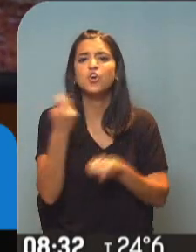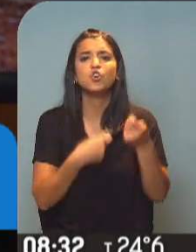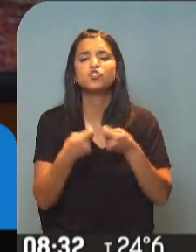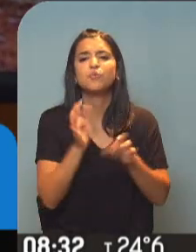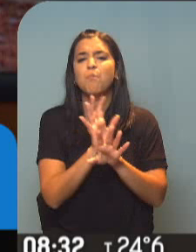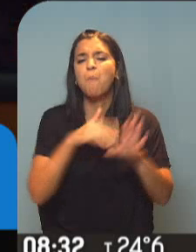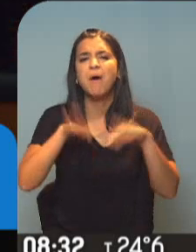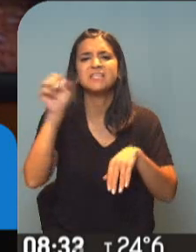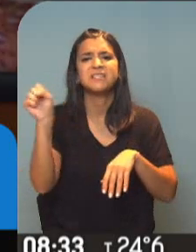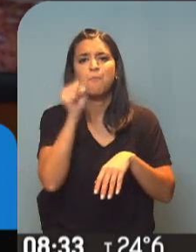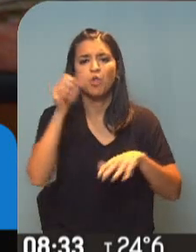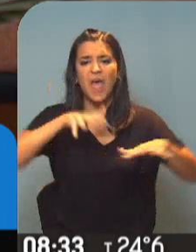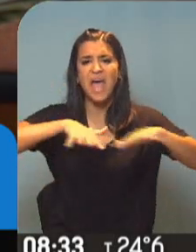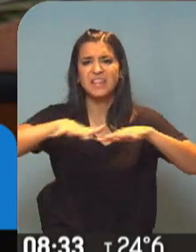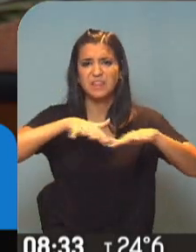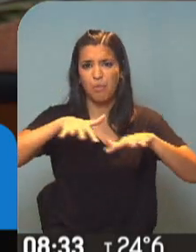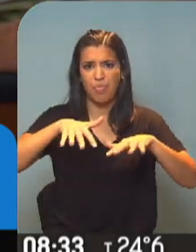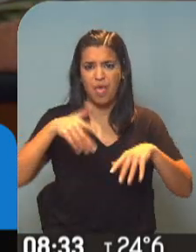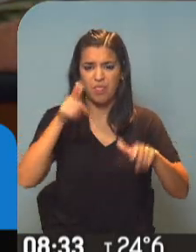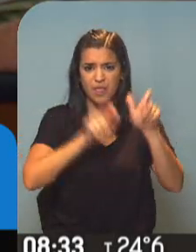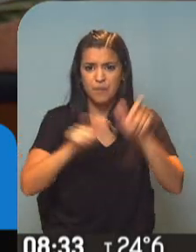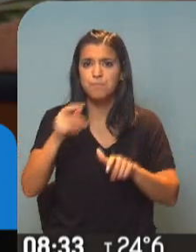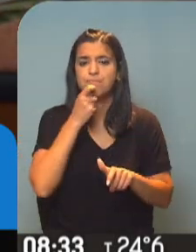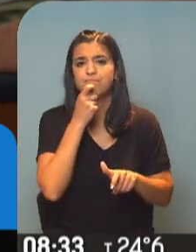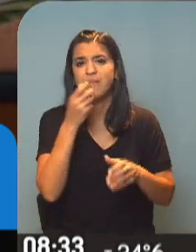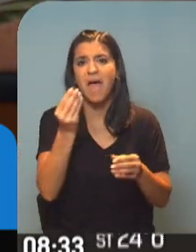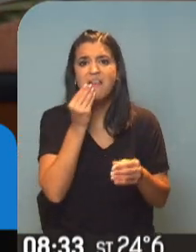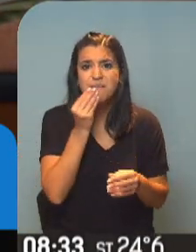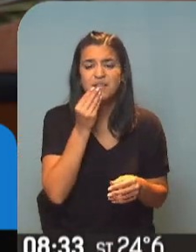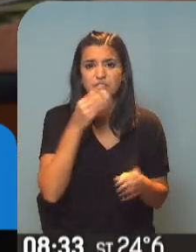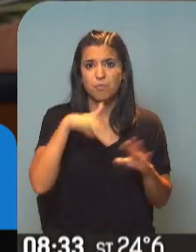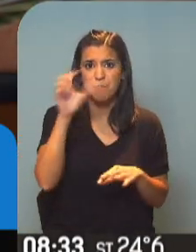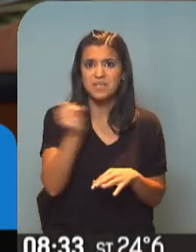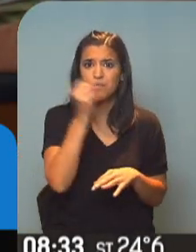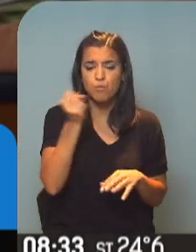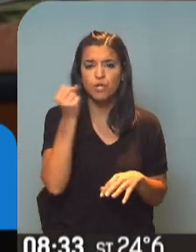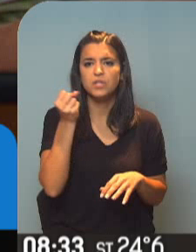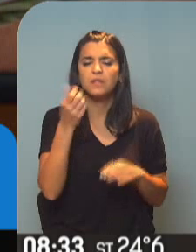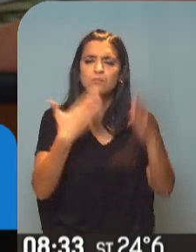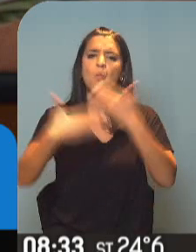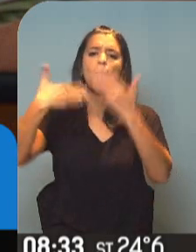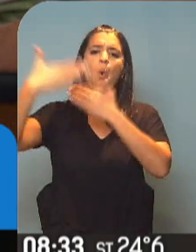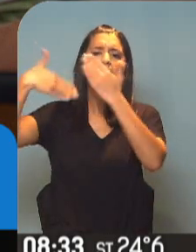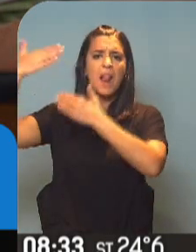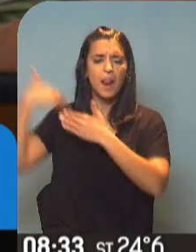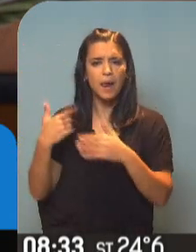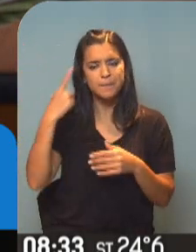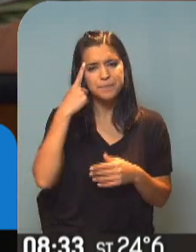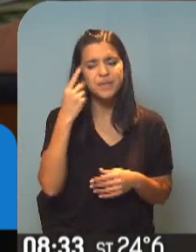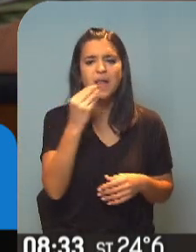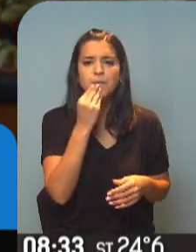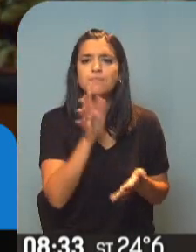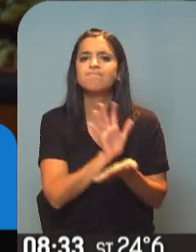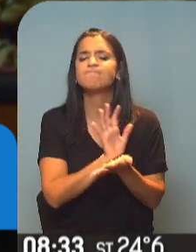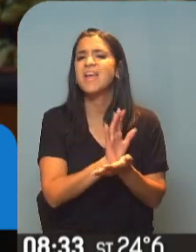humana hasta las más elementales la alimentación y entonces tratar de volver a pensar la alimentación